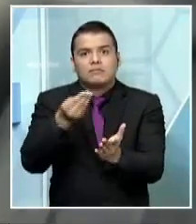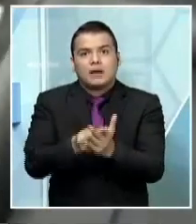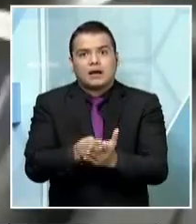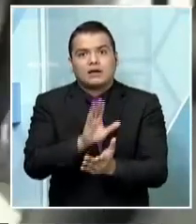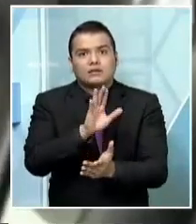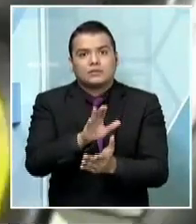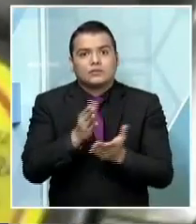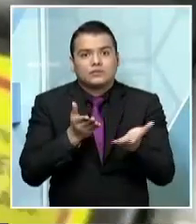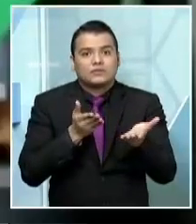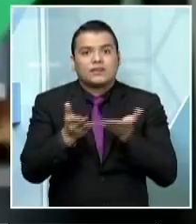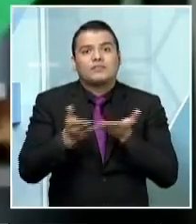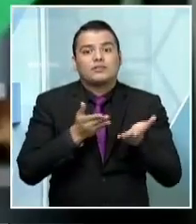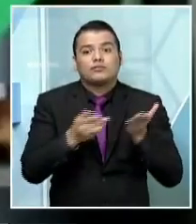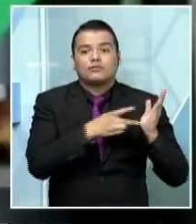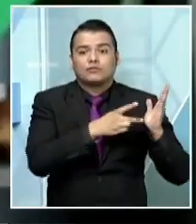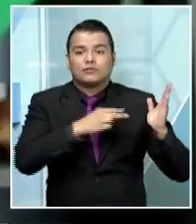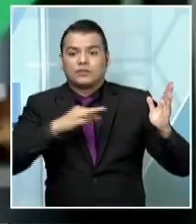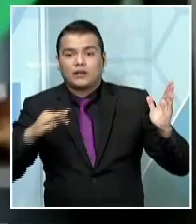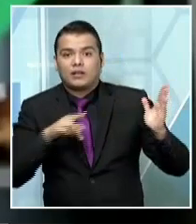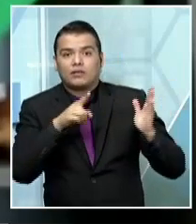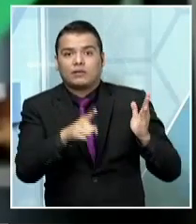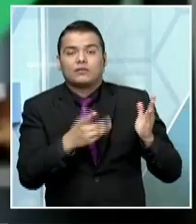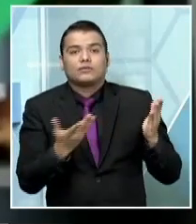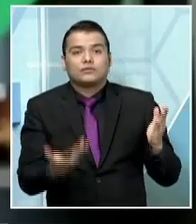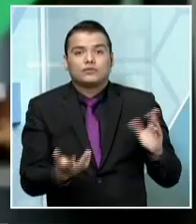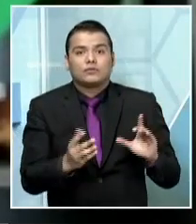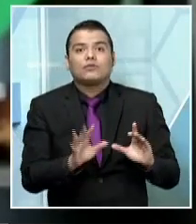sentido creo que es necesario que podamos